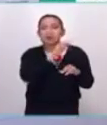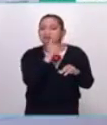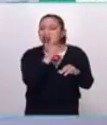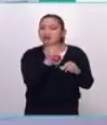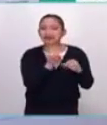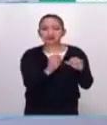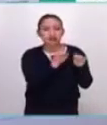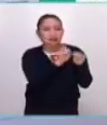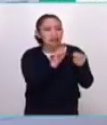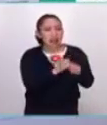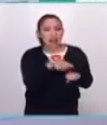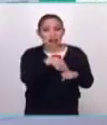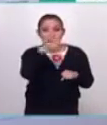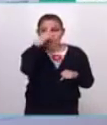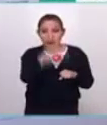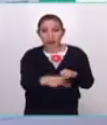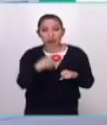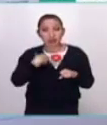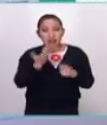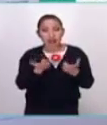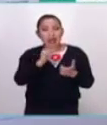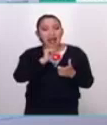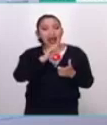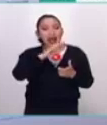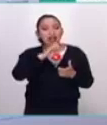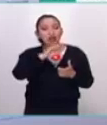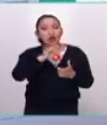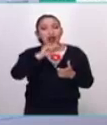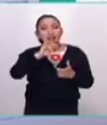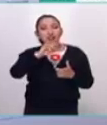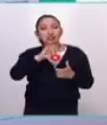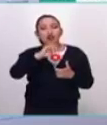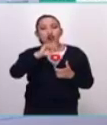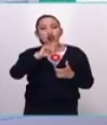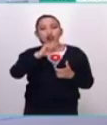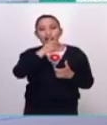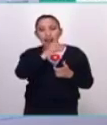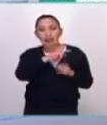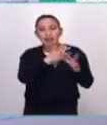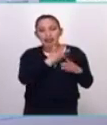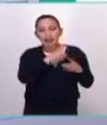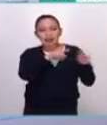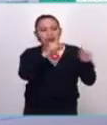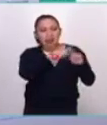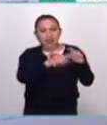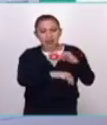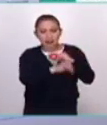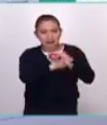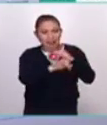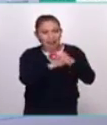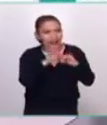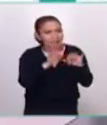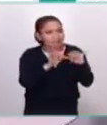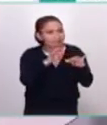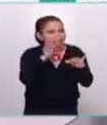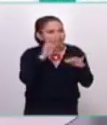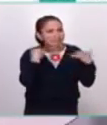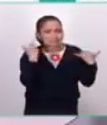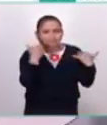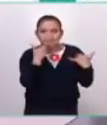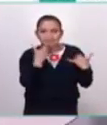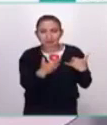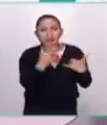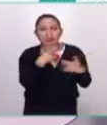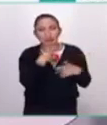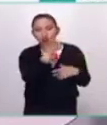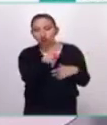mejores salas en México de arqueoastronomía. Tiene una serie de multimedias que se disfruta mucho. Entonces